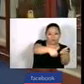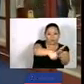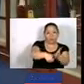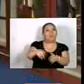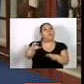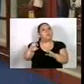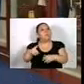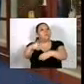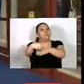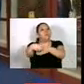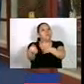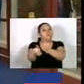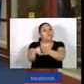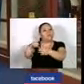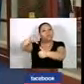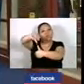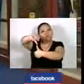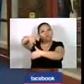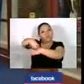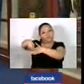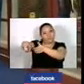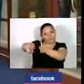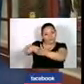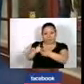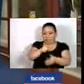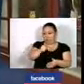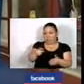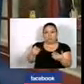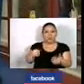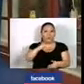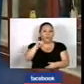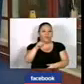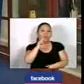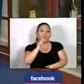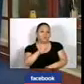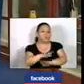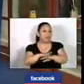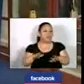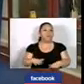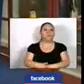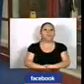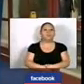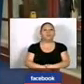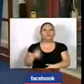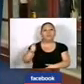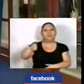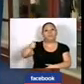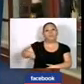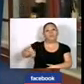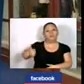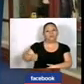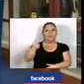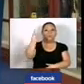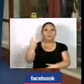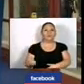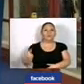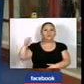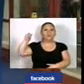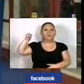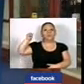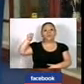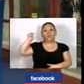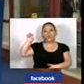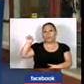Asamblea Legislativa y Parlamento Centroamericano. A continuación el magistrado Noel Orellana nos comparte